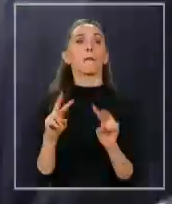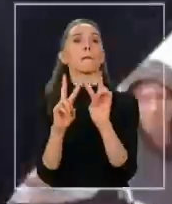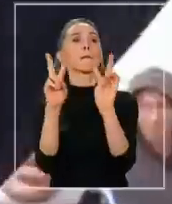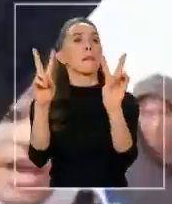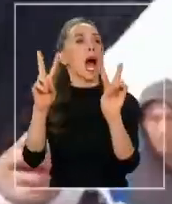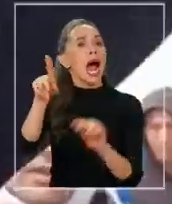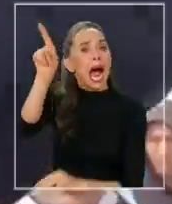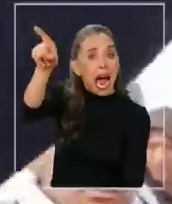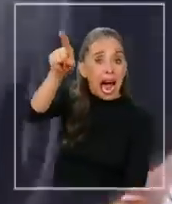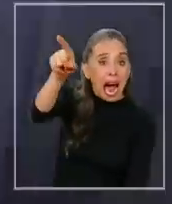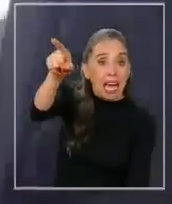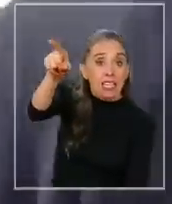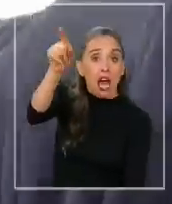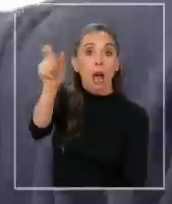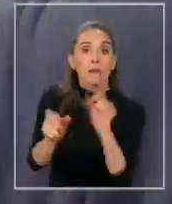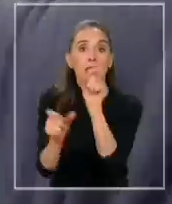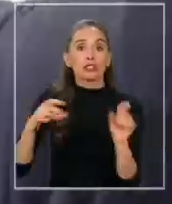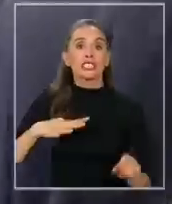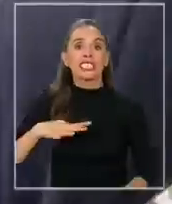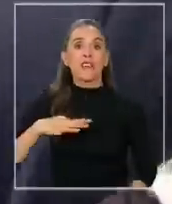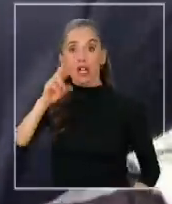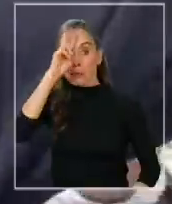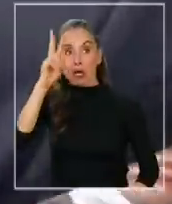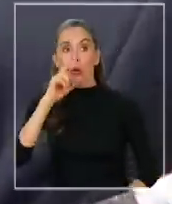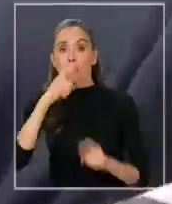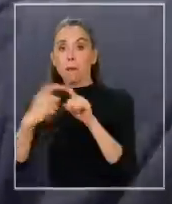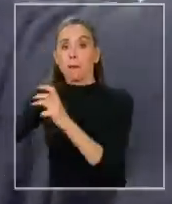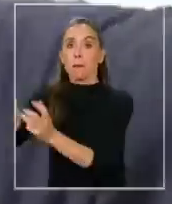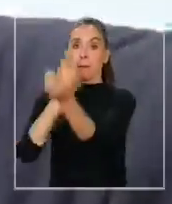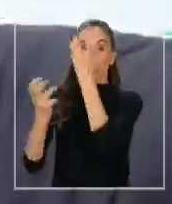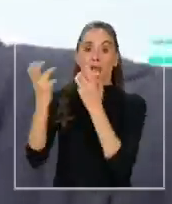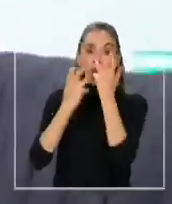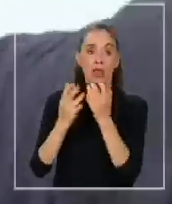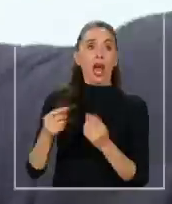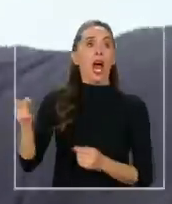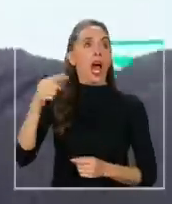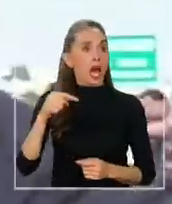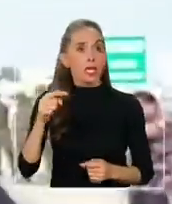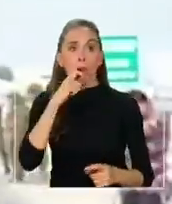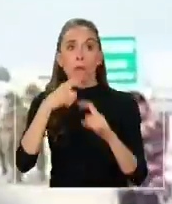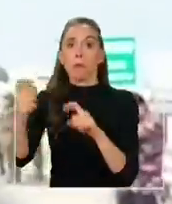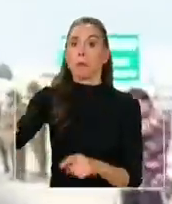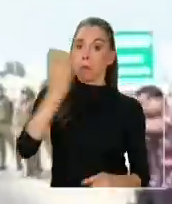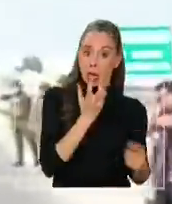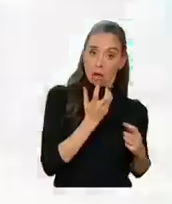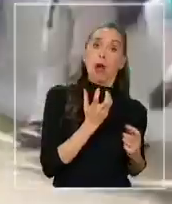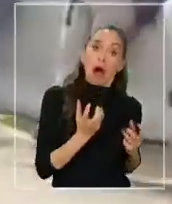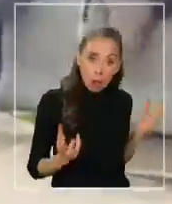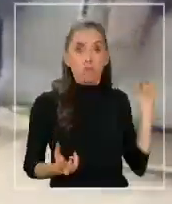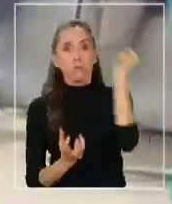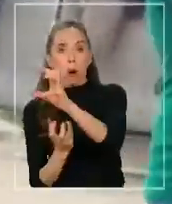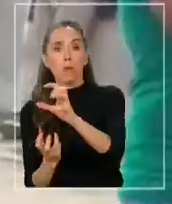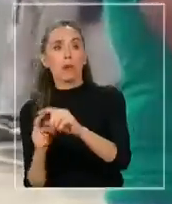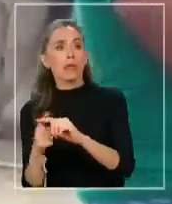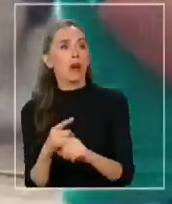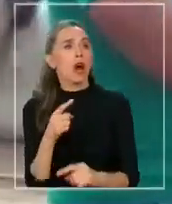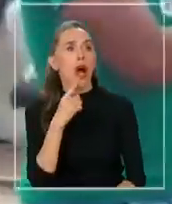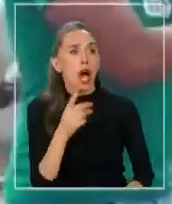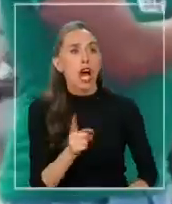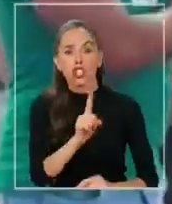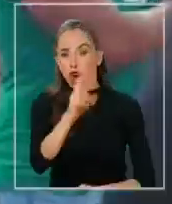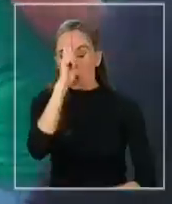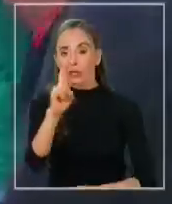y de allá los civiles peruanos empezaron a lanzar piedras. Ya, claro, obviamente empezaron a lanzar piedras, nosotros remetemos de nuevo. No saben ni respetar a